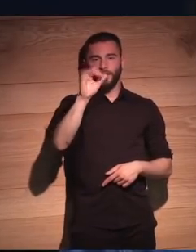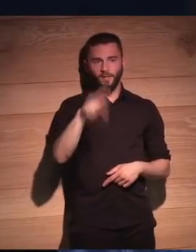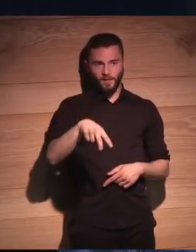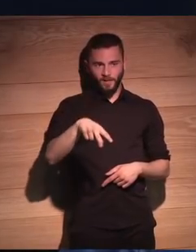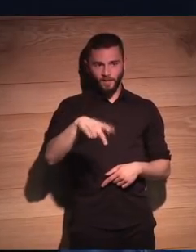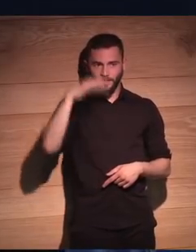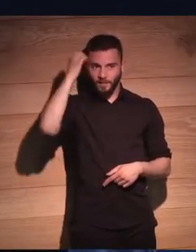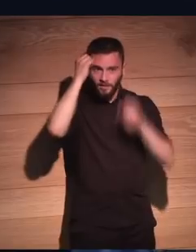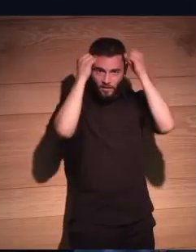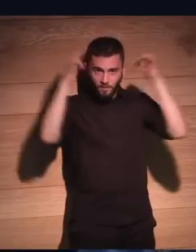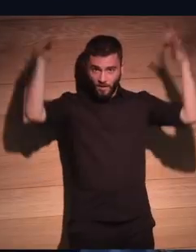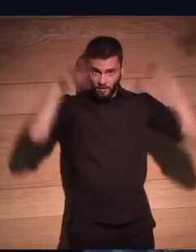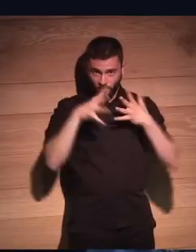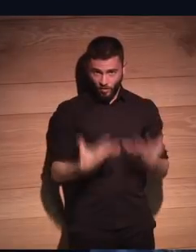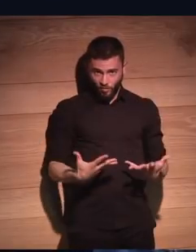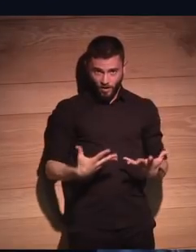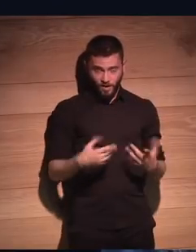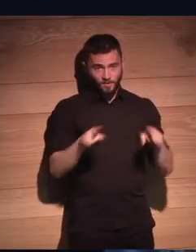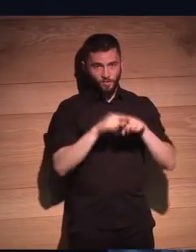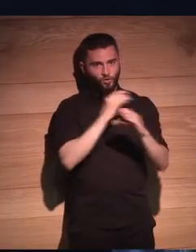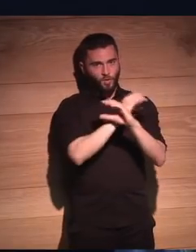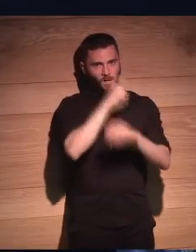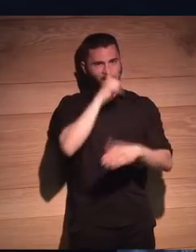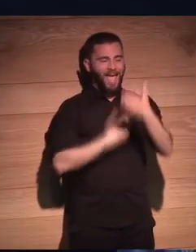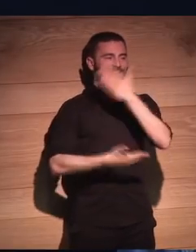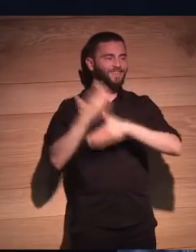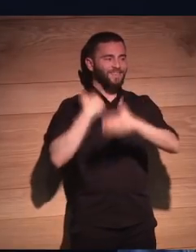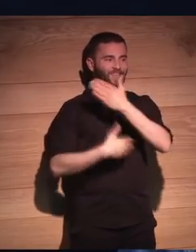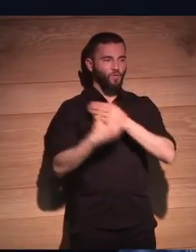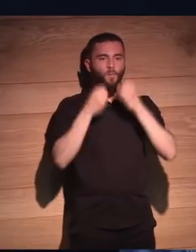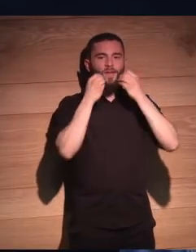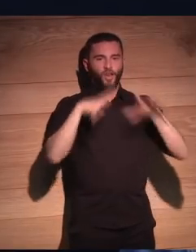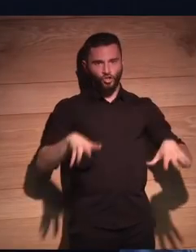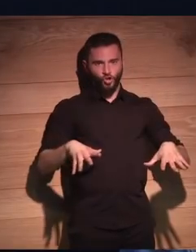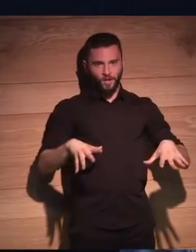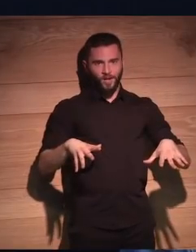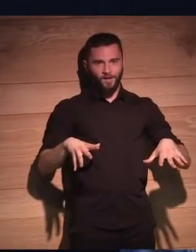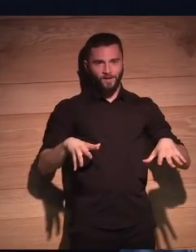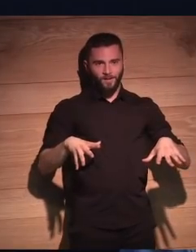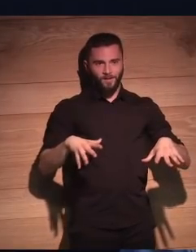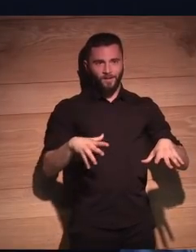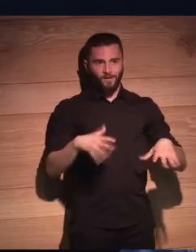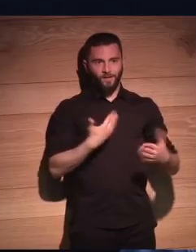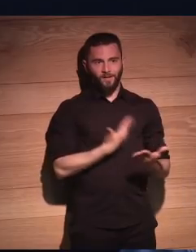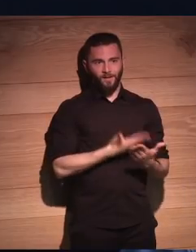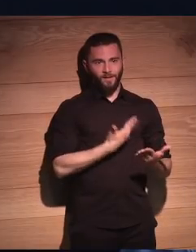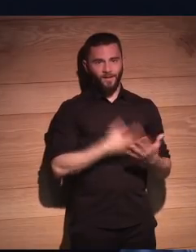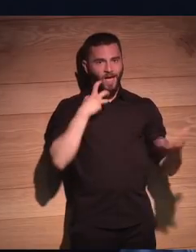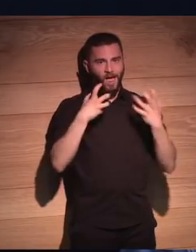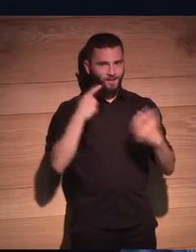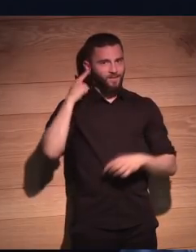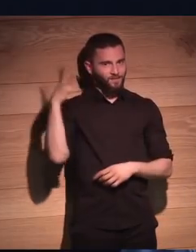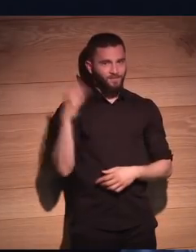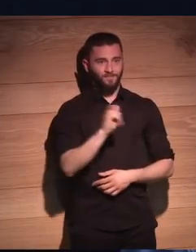imaginando ahora? Son cómics muy antiguos, pero están en la historia de nuestro pequeño arte popular,